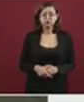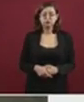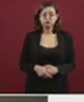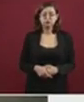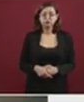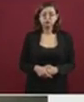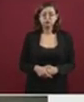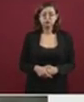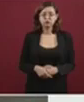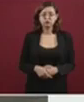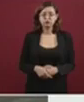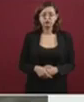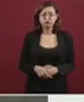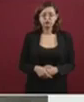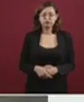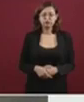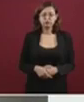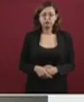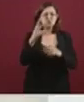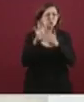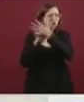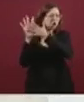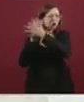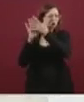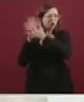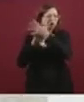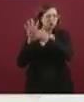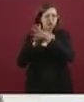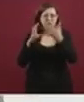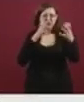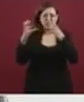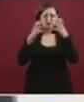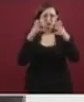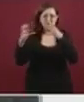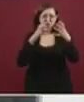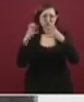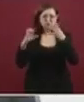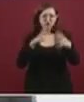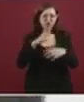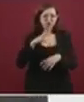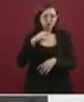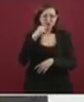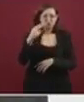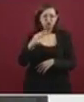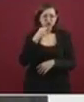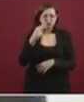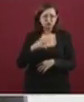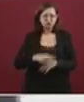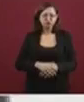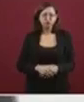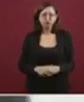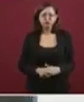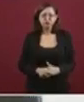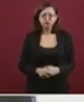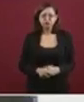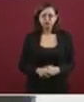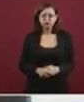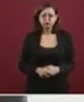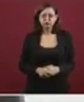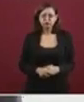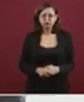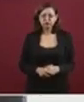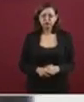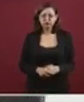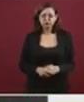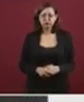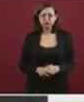Sinaloa. Es parte de lo que se dio a conocer hace unos minutos en la